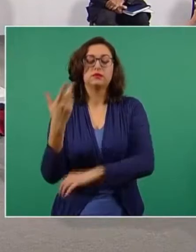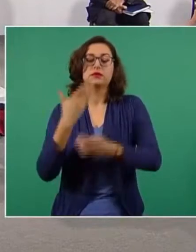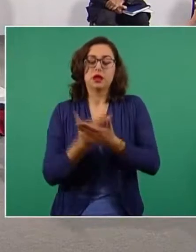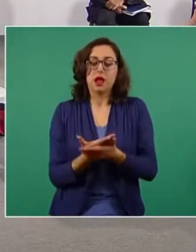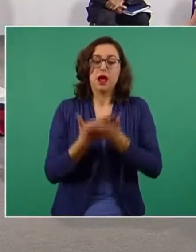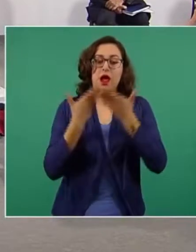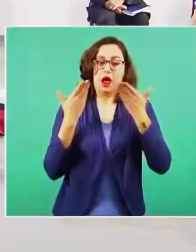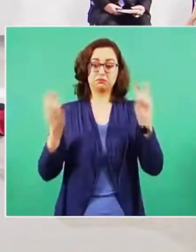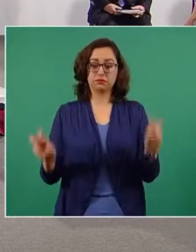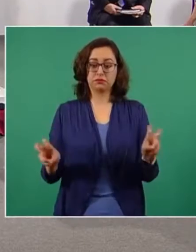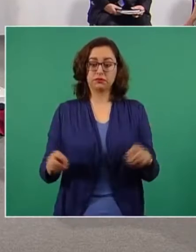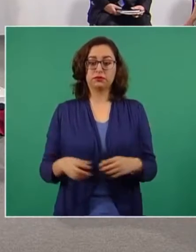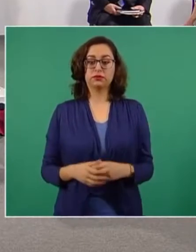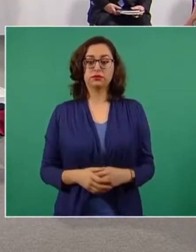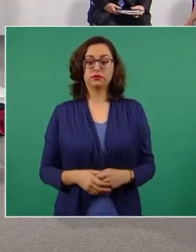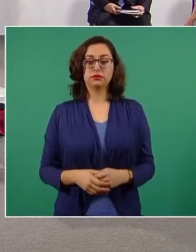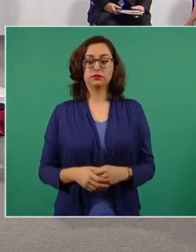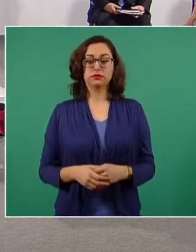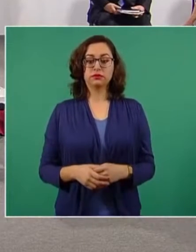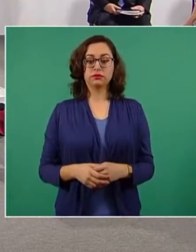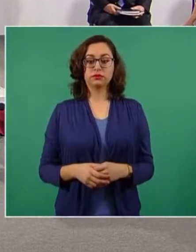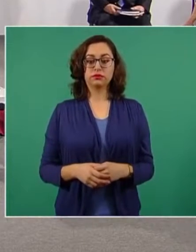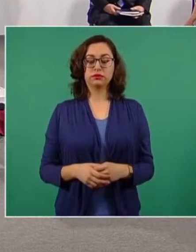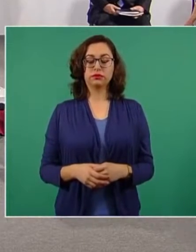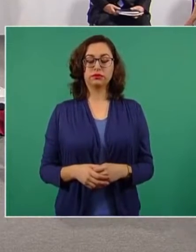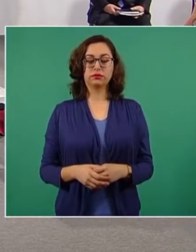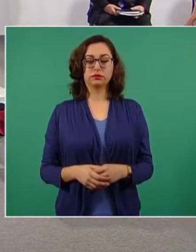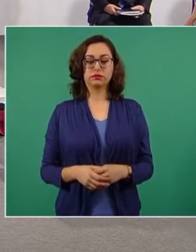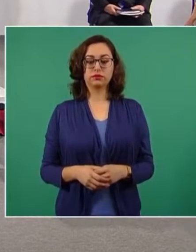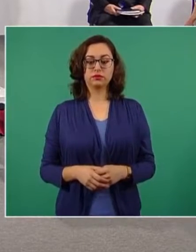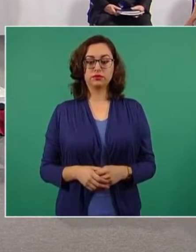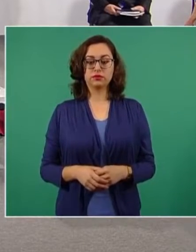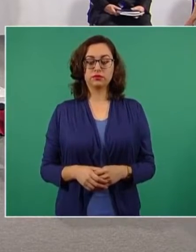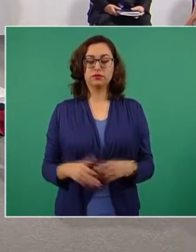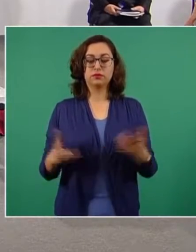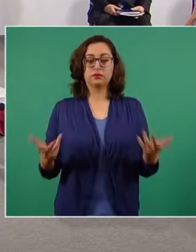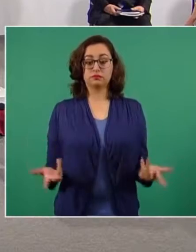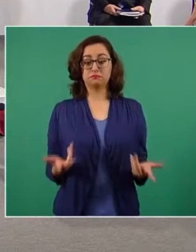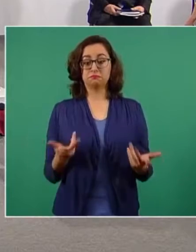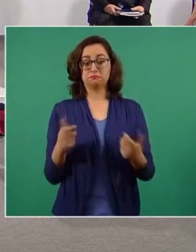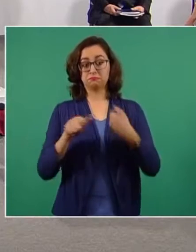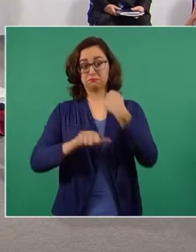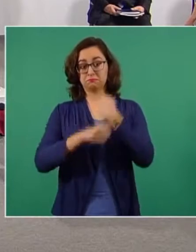son 10 más. Si a estos 11